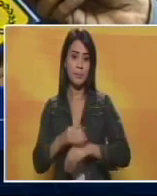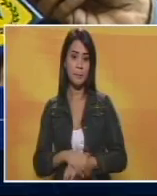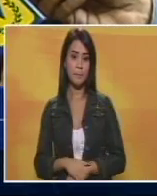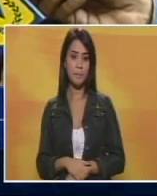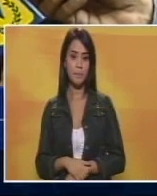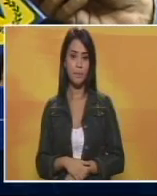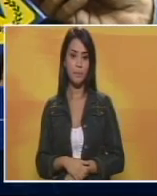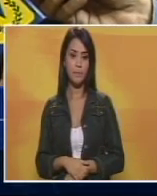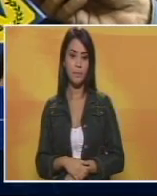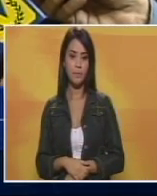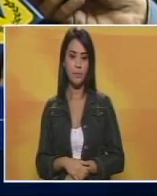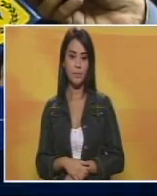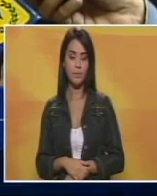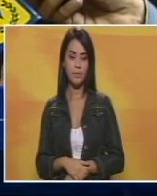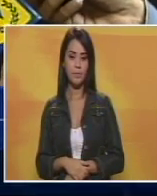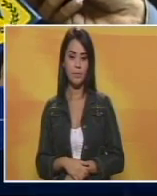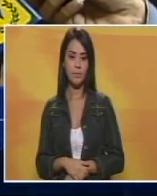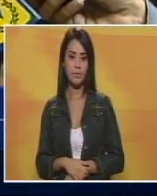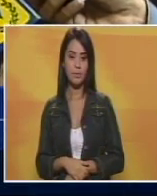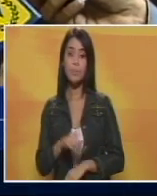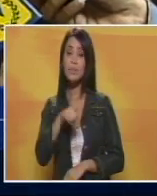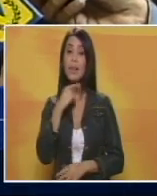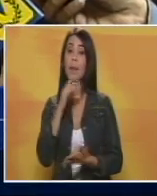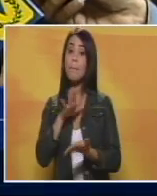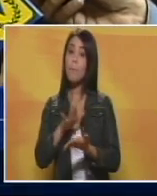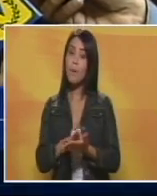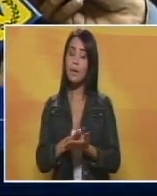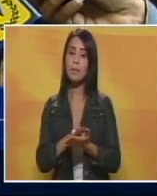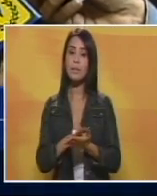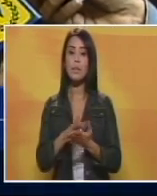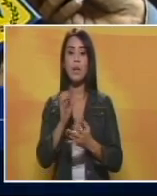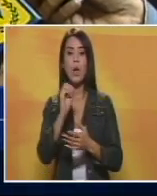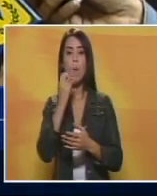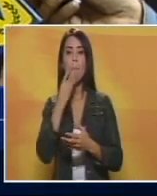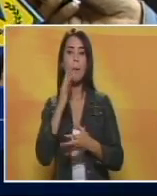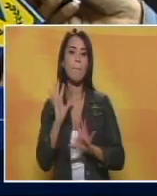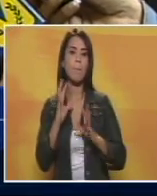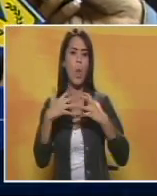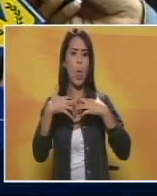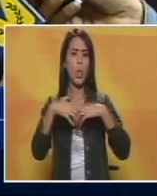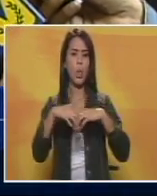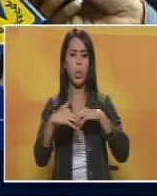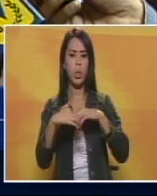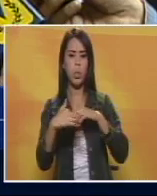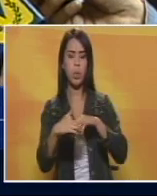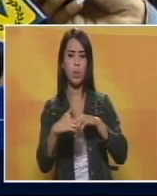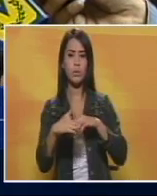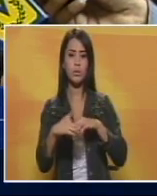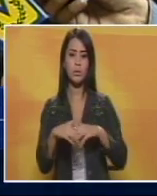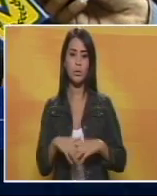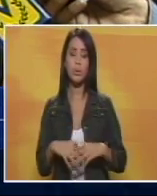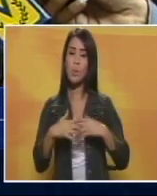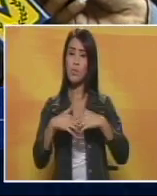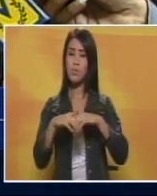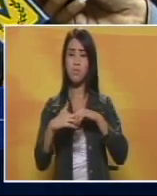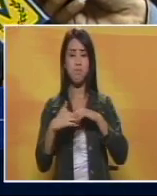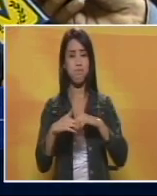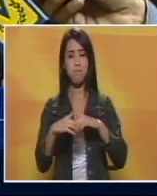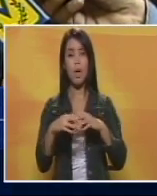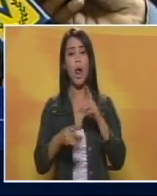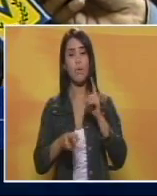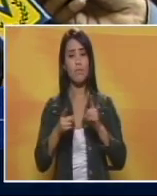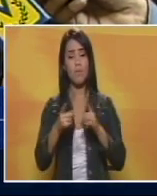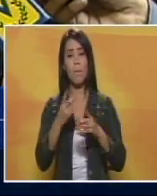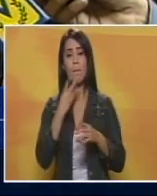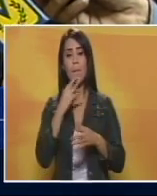como consecuencia puede traer la muerte de neuronas, la asfixia mecánica en algunos casos, y